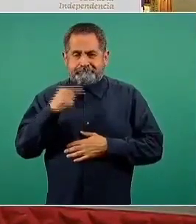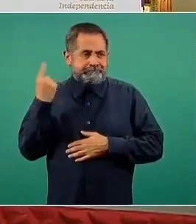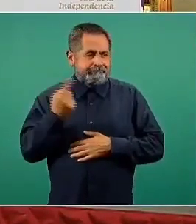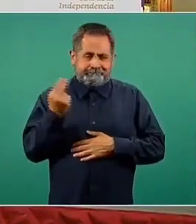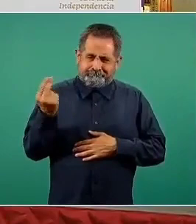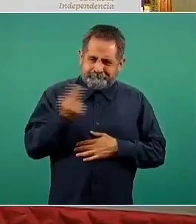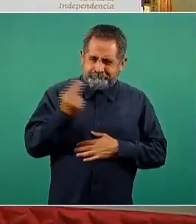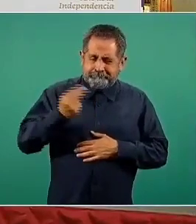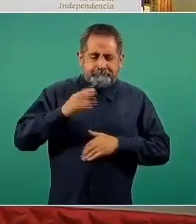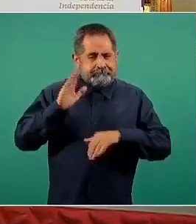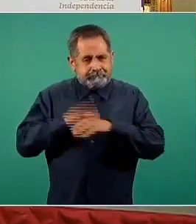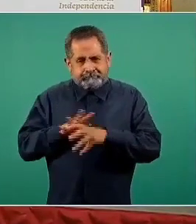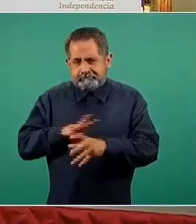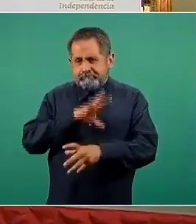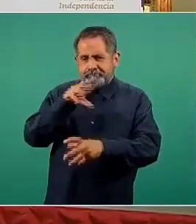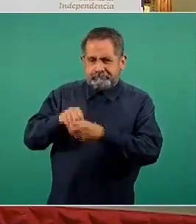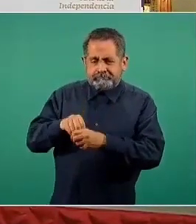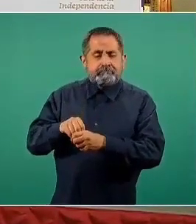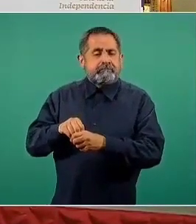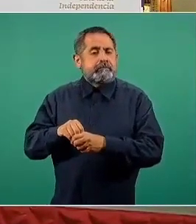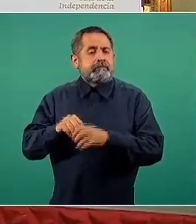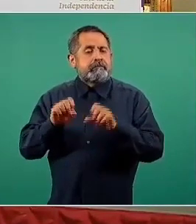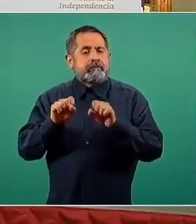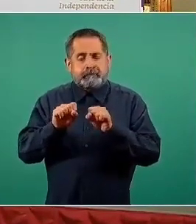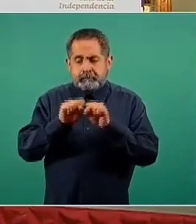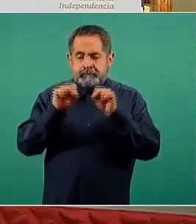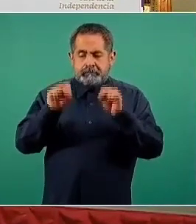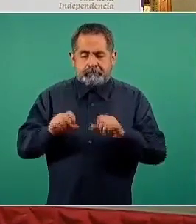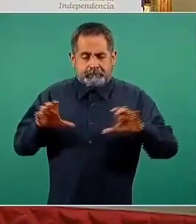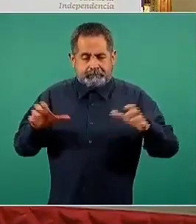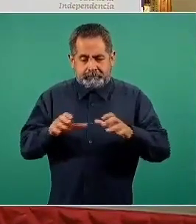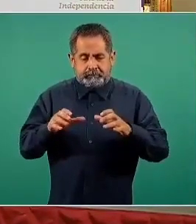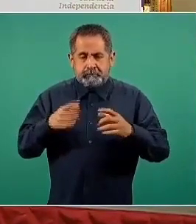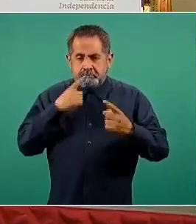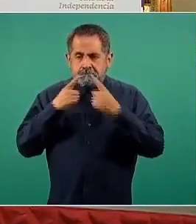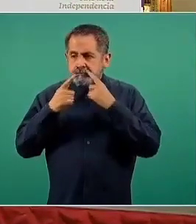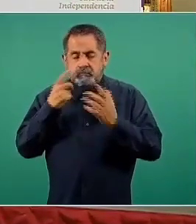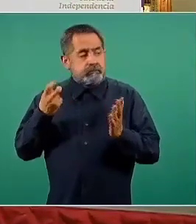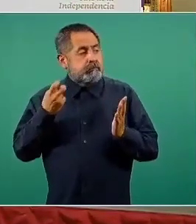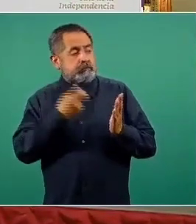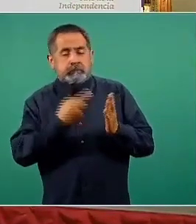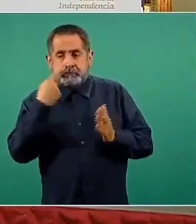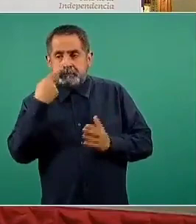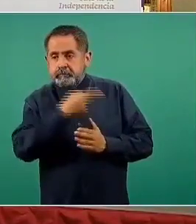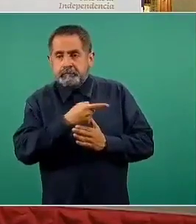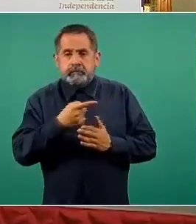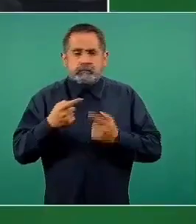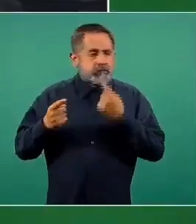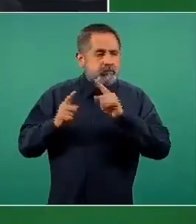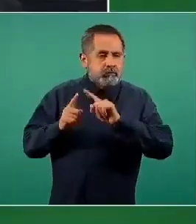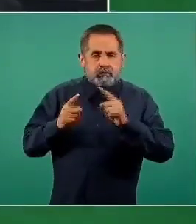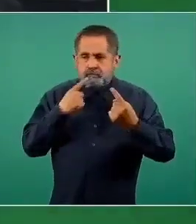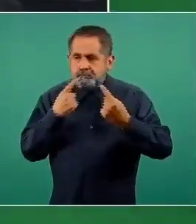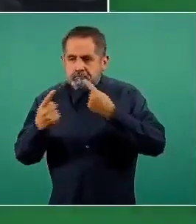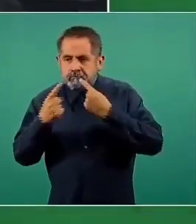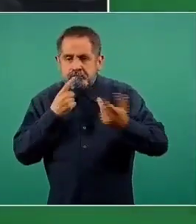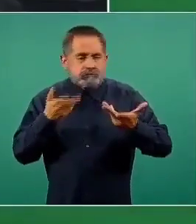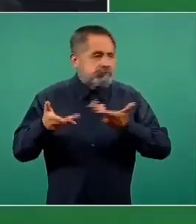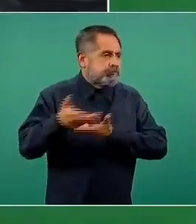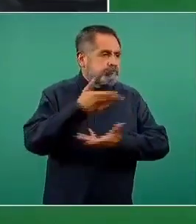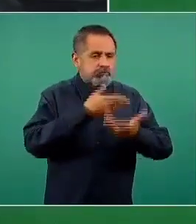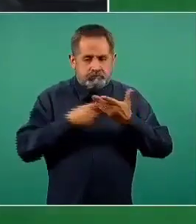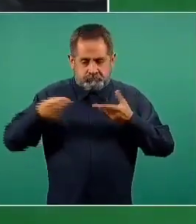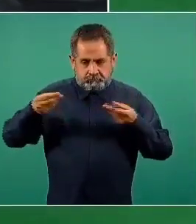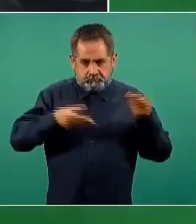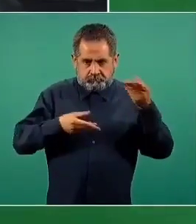necesidad de integrar el sistema en un sistema de referencia y contrarreferencia que permita